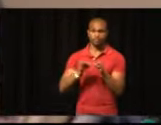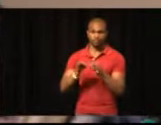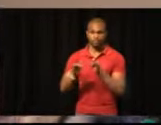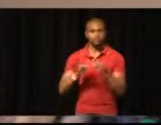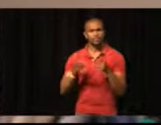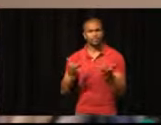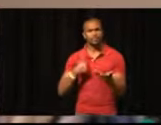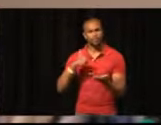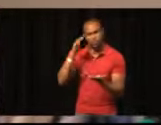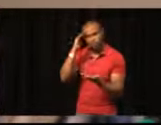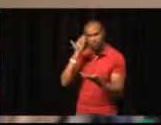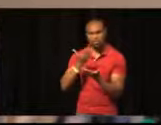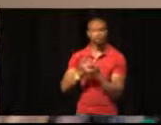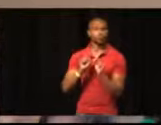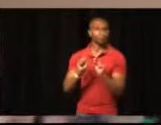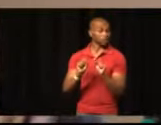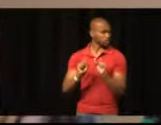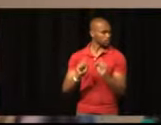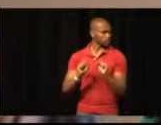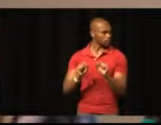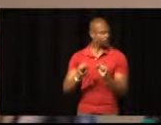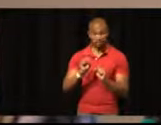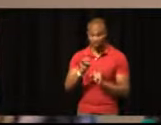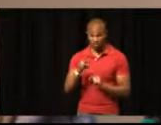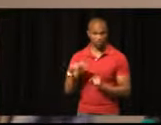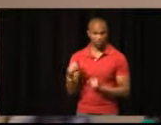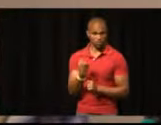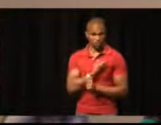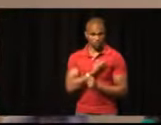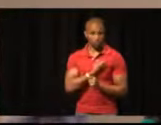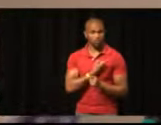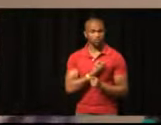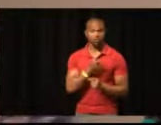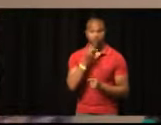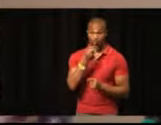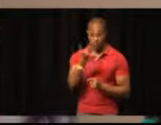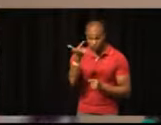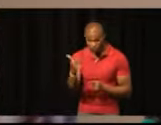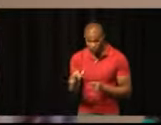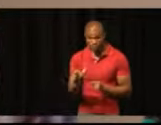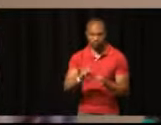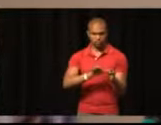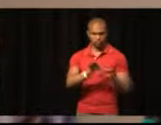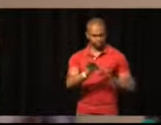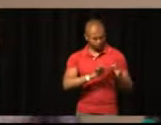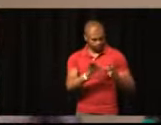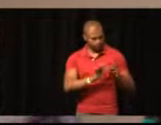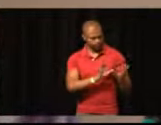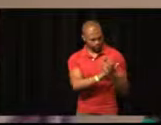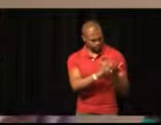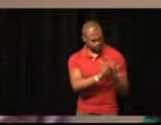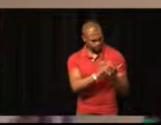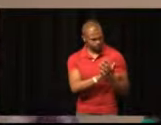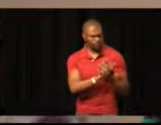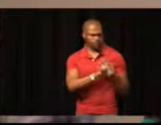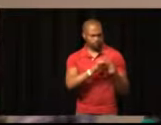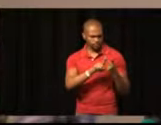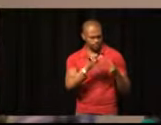proyectos. Con ello creo entonces que si nosotros, volviendo a repetir, nos